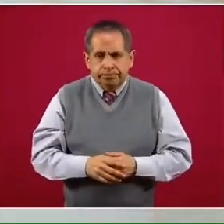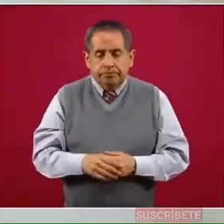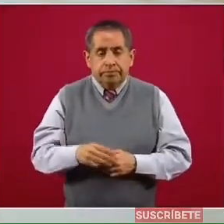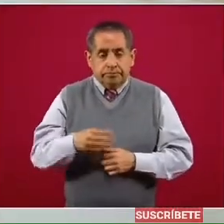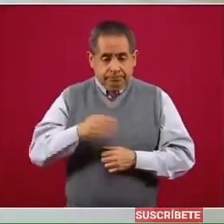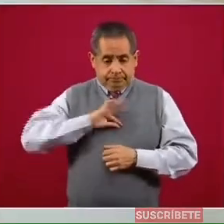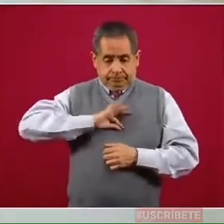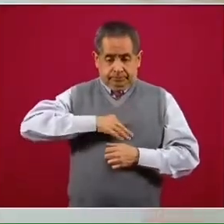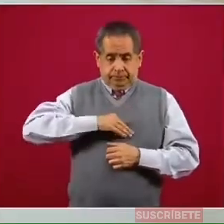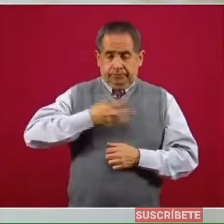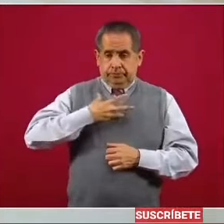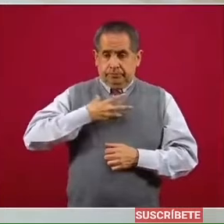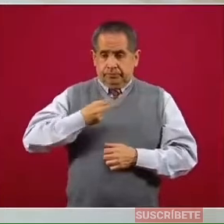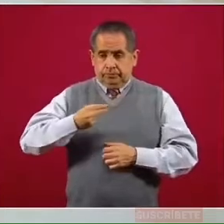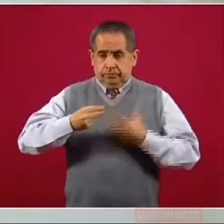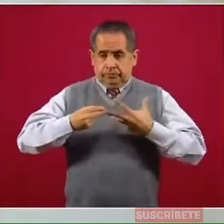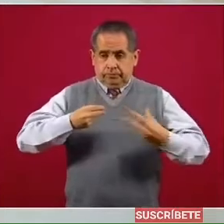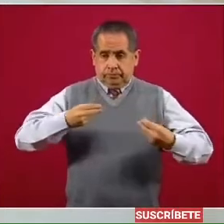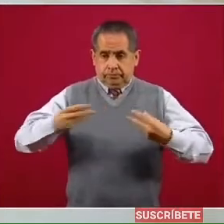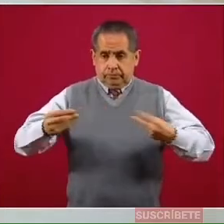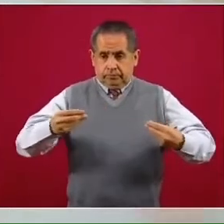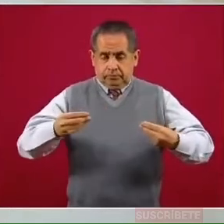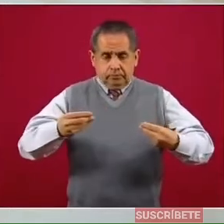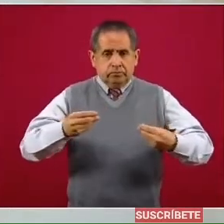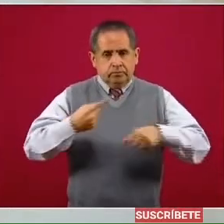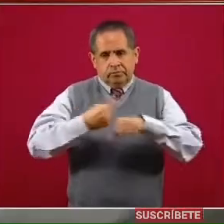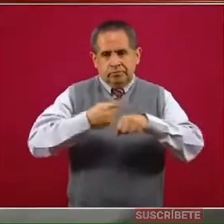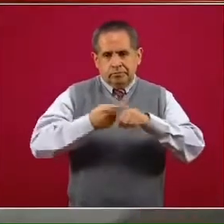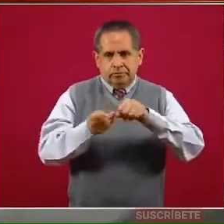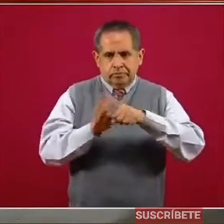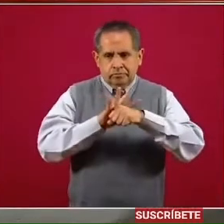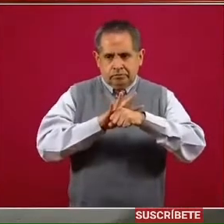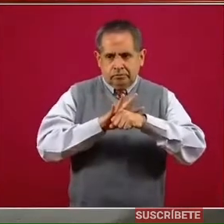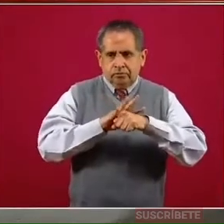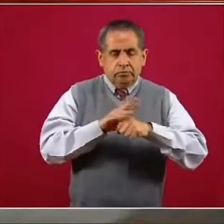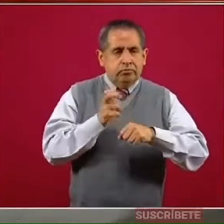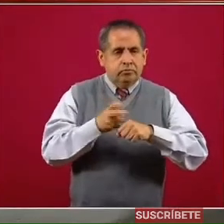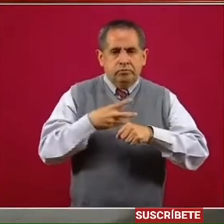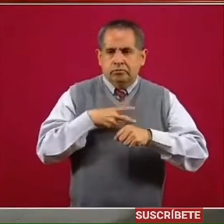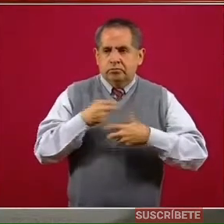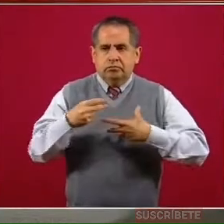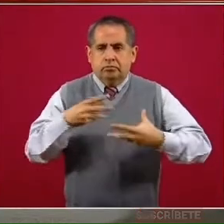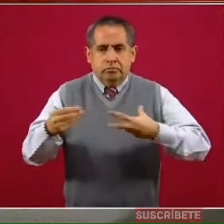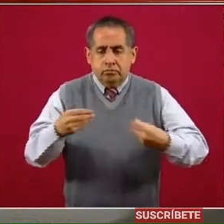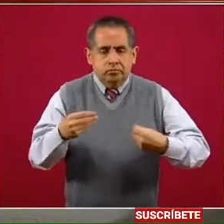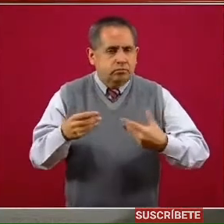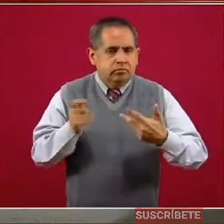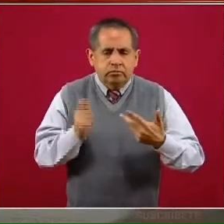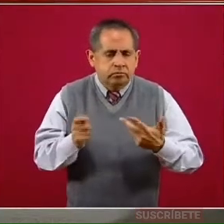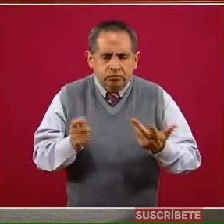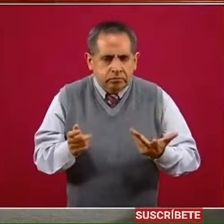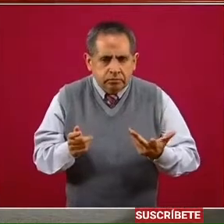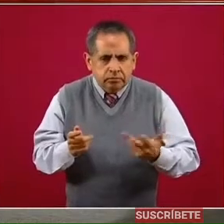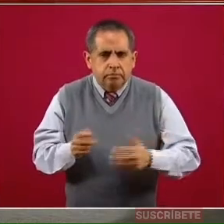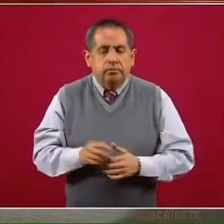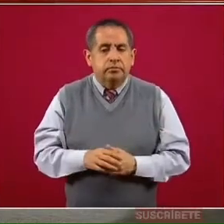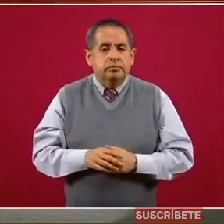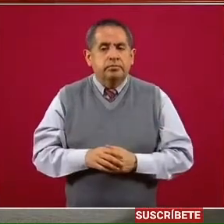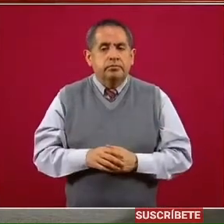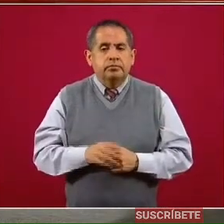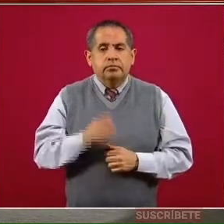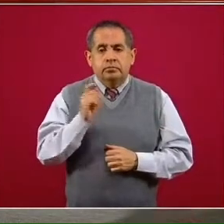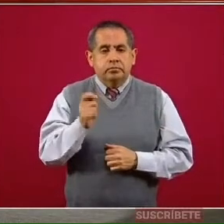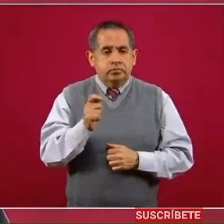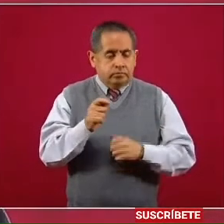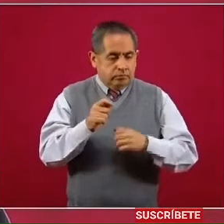de contagio por el virus SARS-CoV-2, que es el virus causante de COVID-19, no